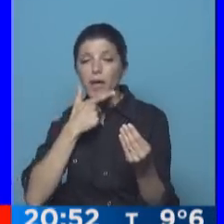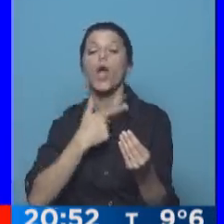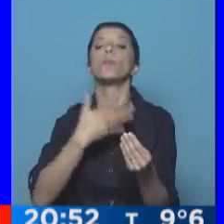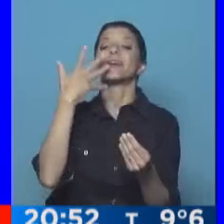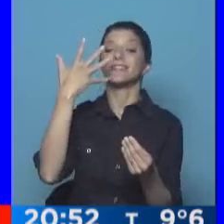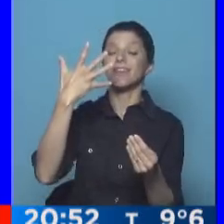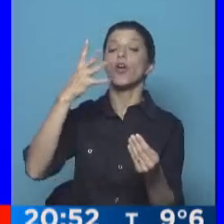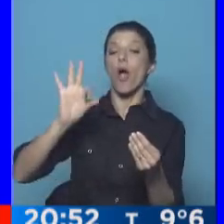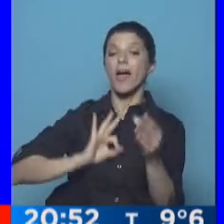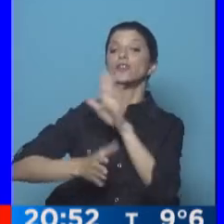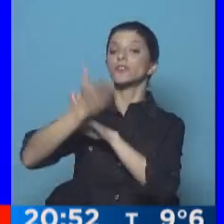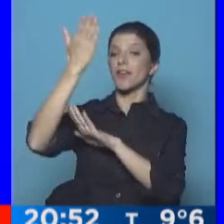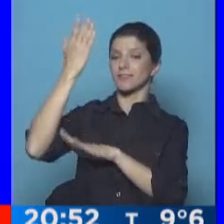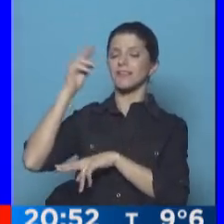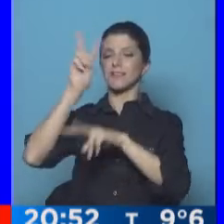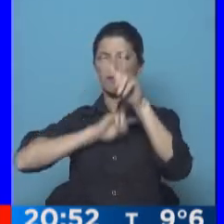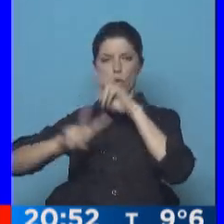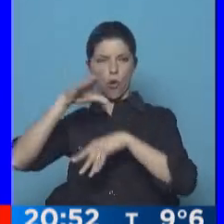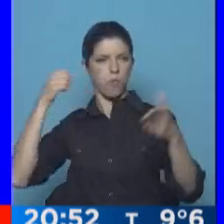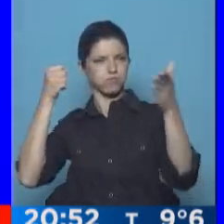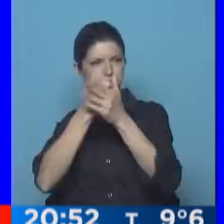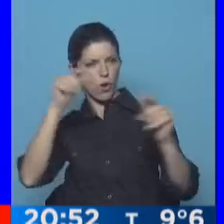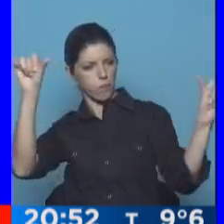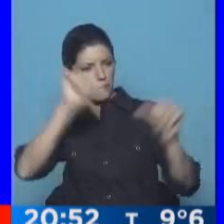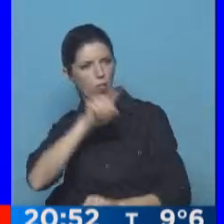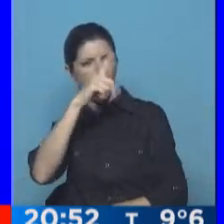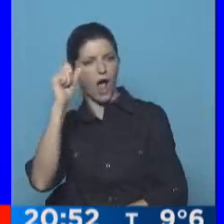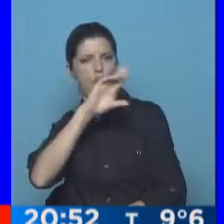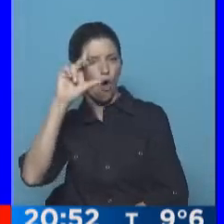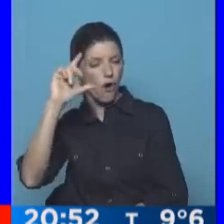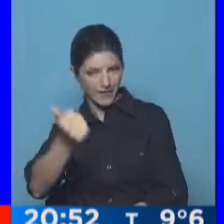5 años del intento de derrocamiento de Rafael Correa, 30 de septiembre de 2010.